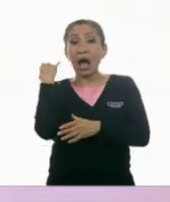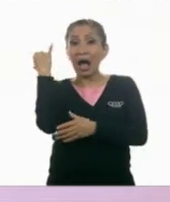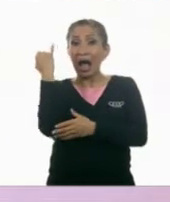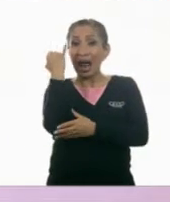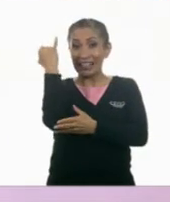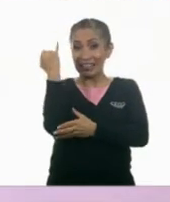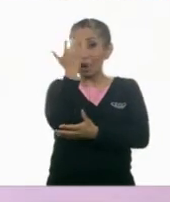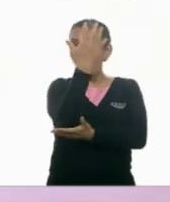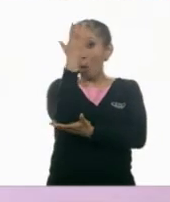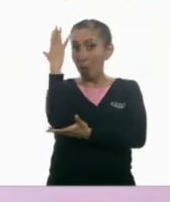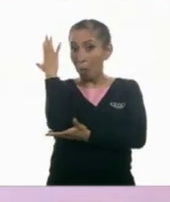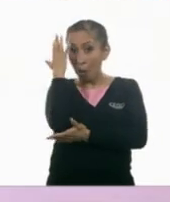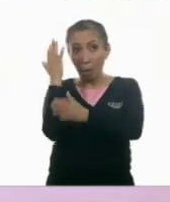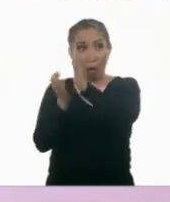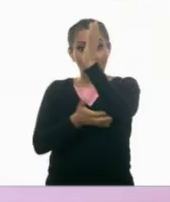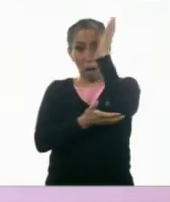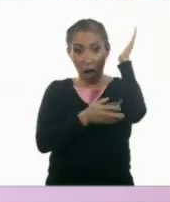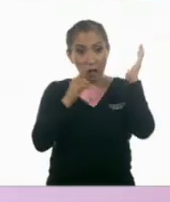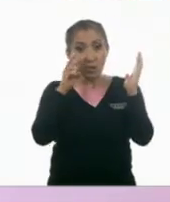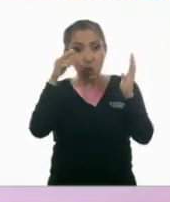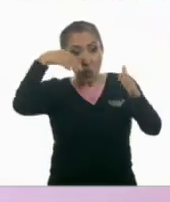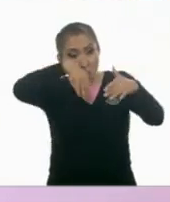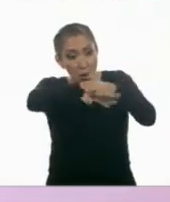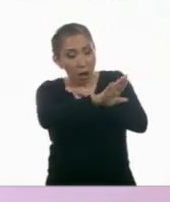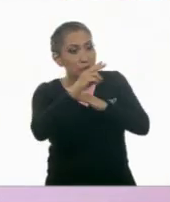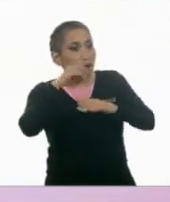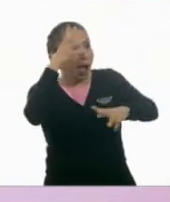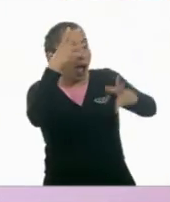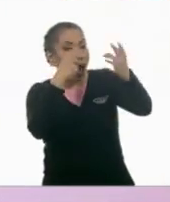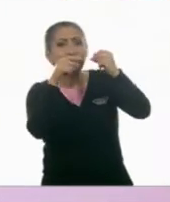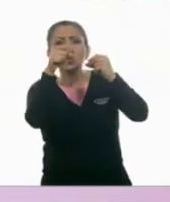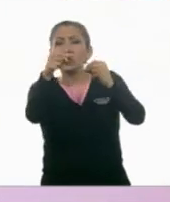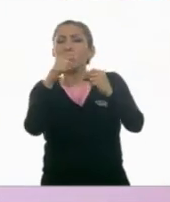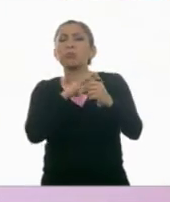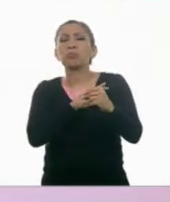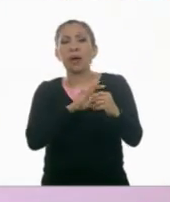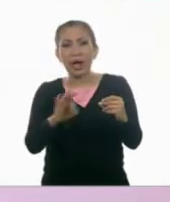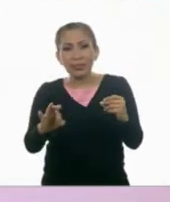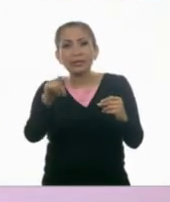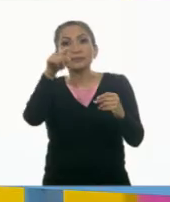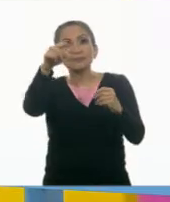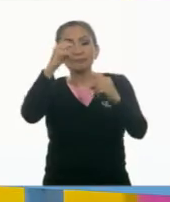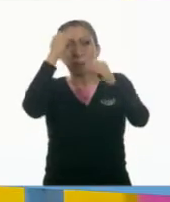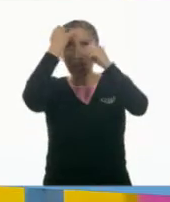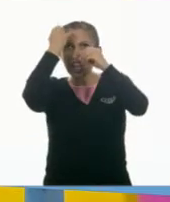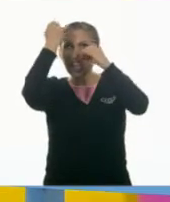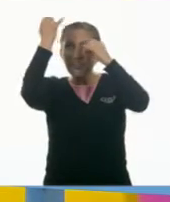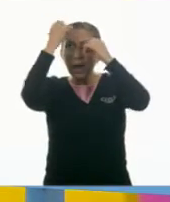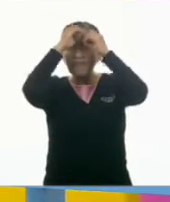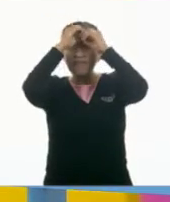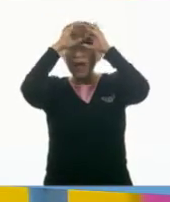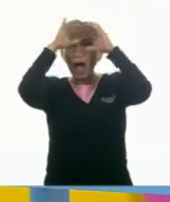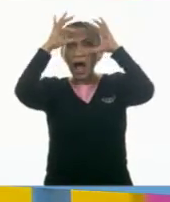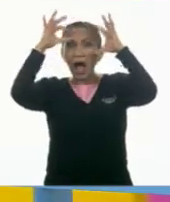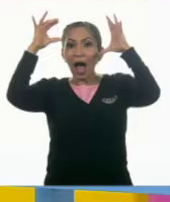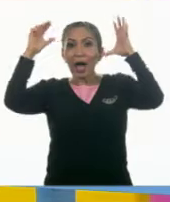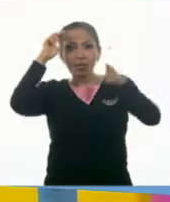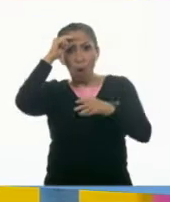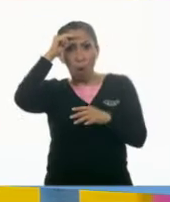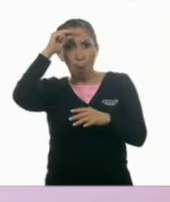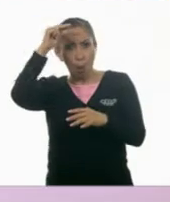niños. Usen también esos grandes dones que tienen, llamados imaginación e